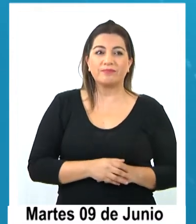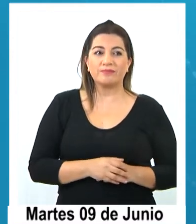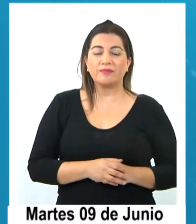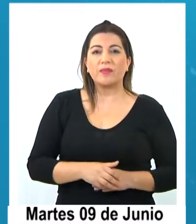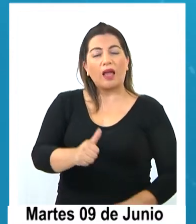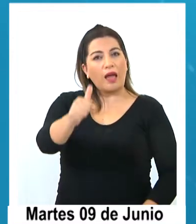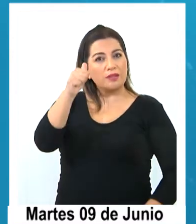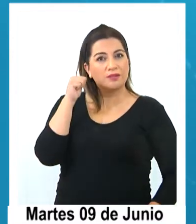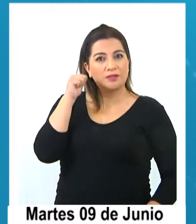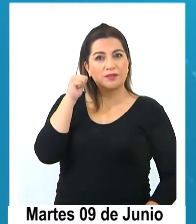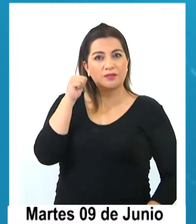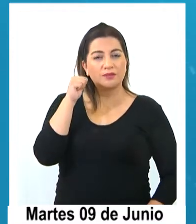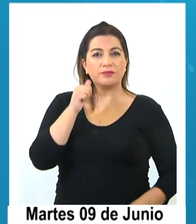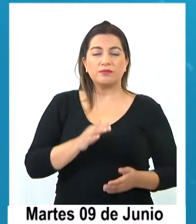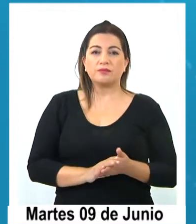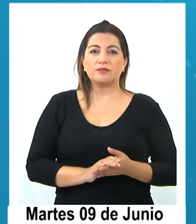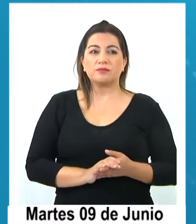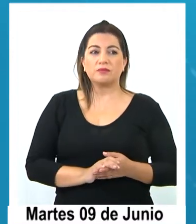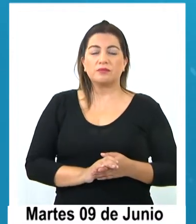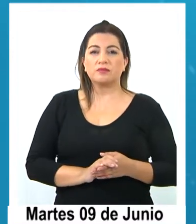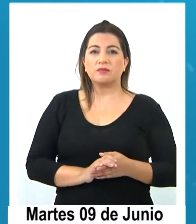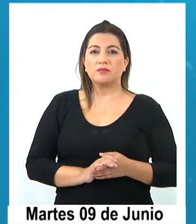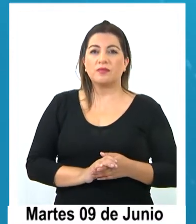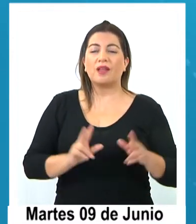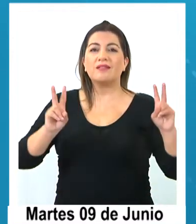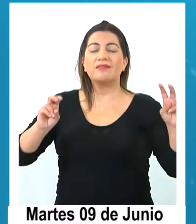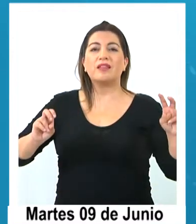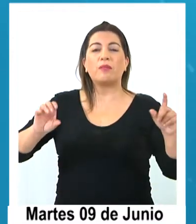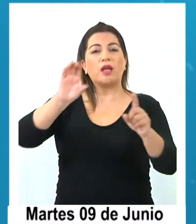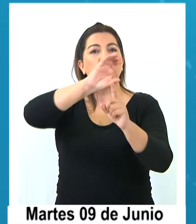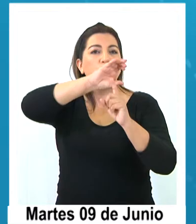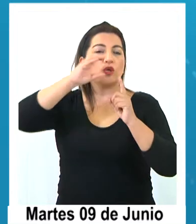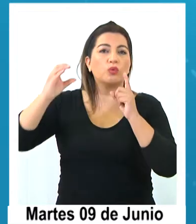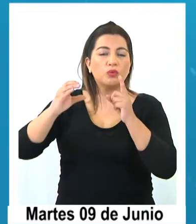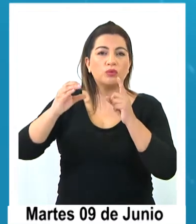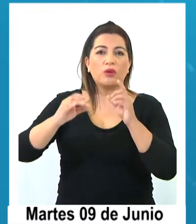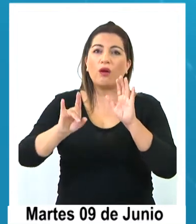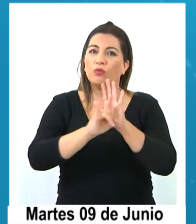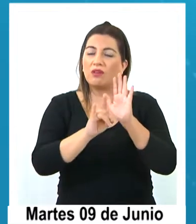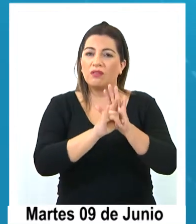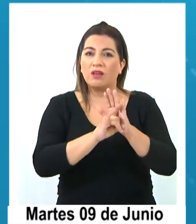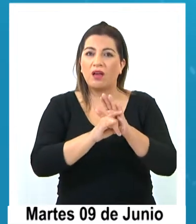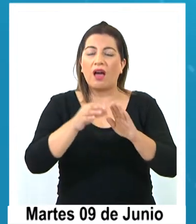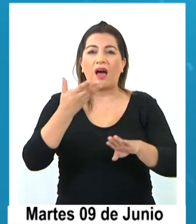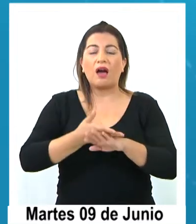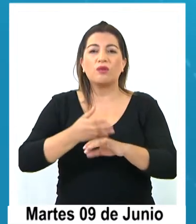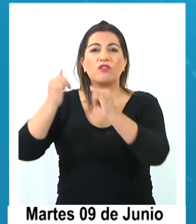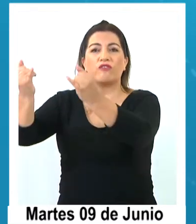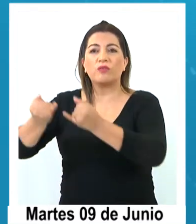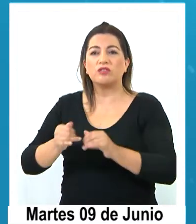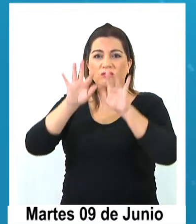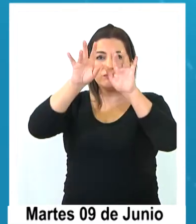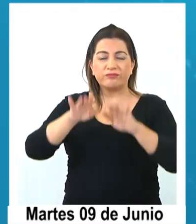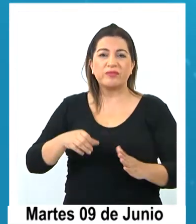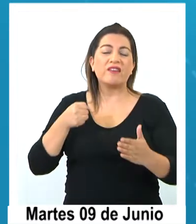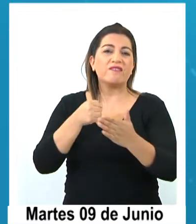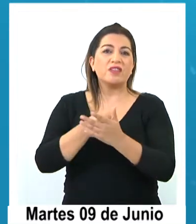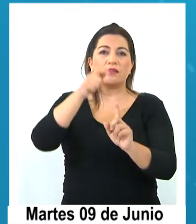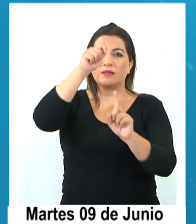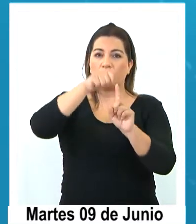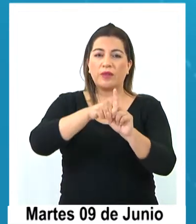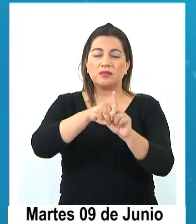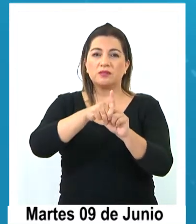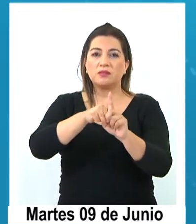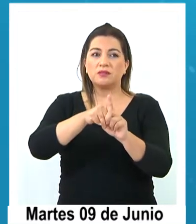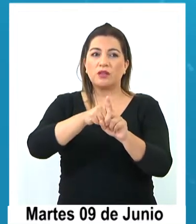Sí, ayer la unidad desconcentrada de cultura de la región Cusco envió un comunicado que a fin de mes van a